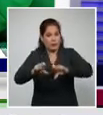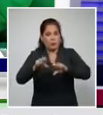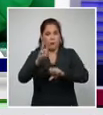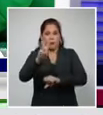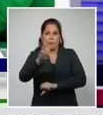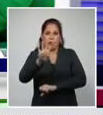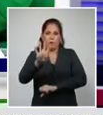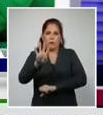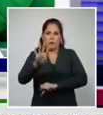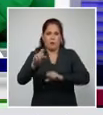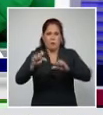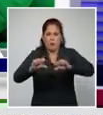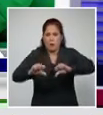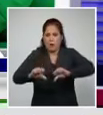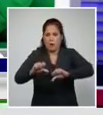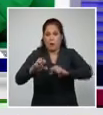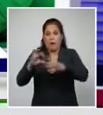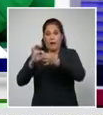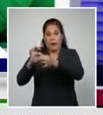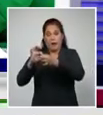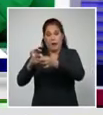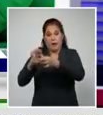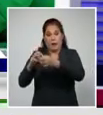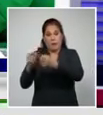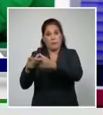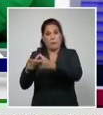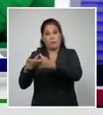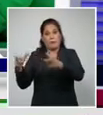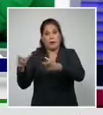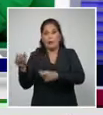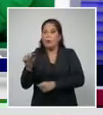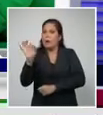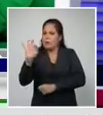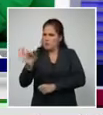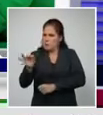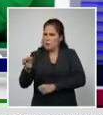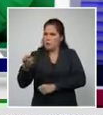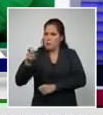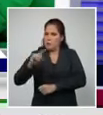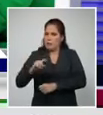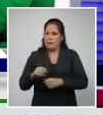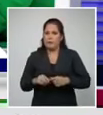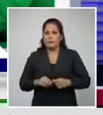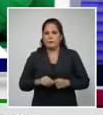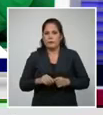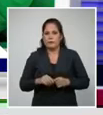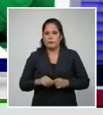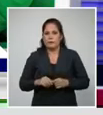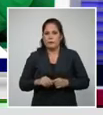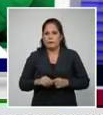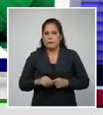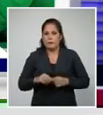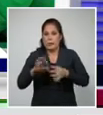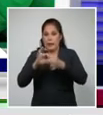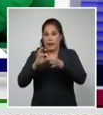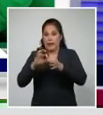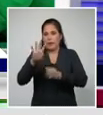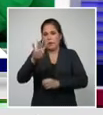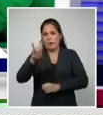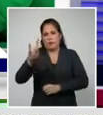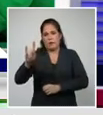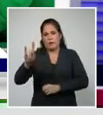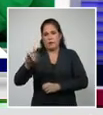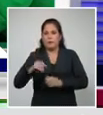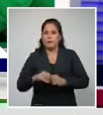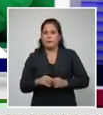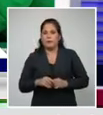34. Grave es una cifra elevada, la misma del día de ayer, estamos hablando de 49.